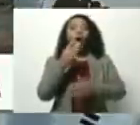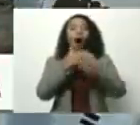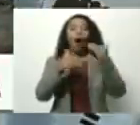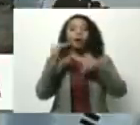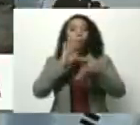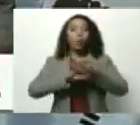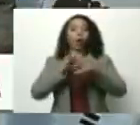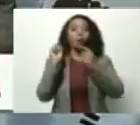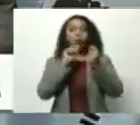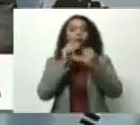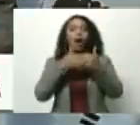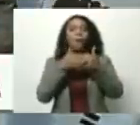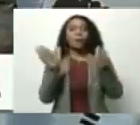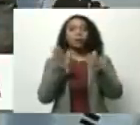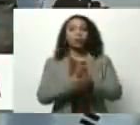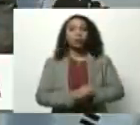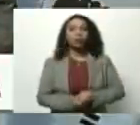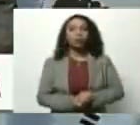está abierto.